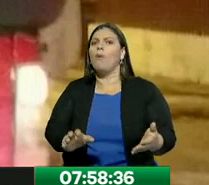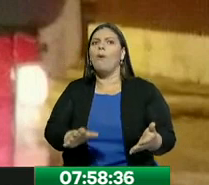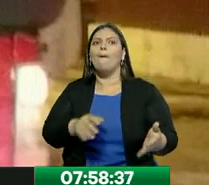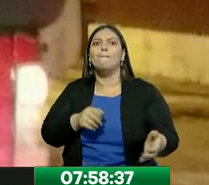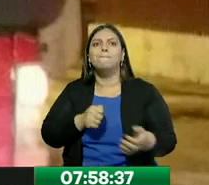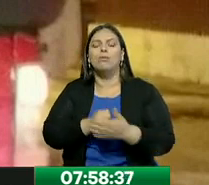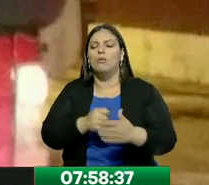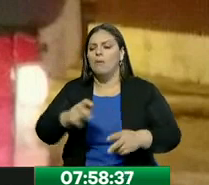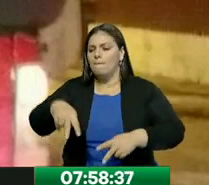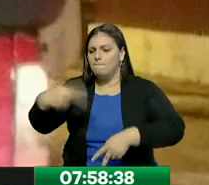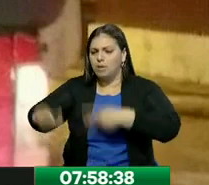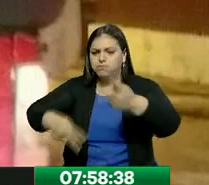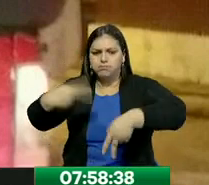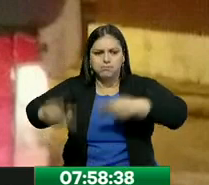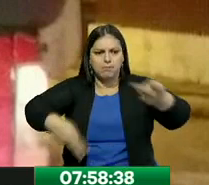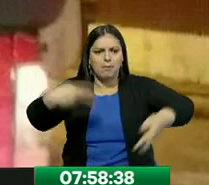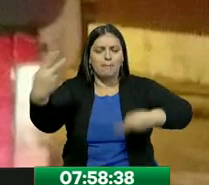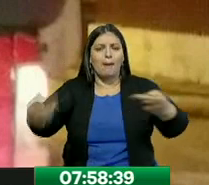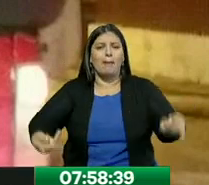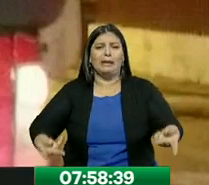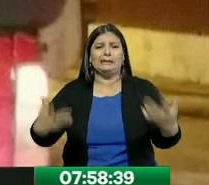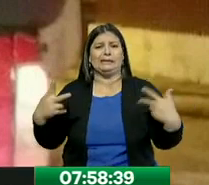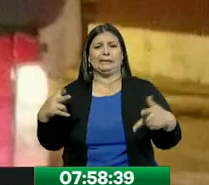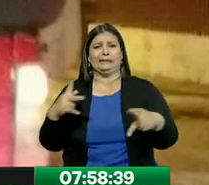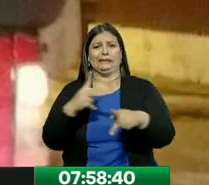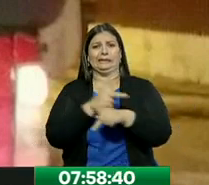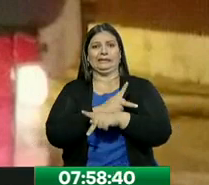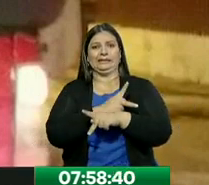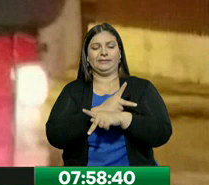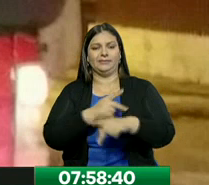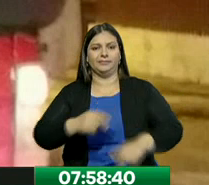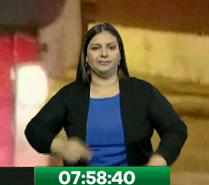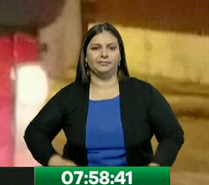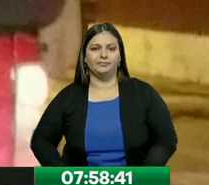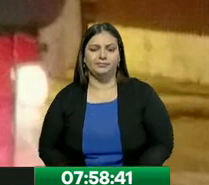¿Qué puede pasar con esas personas? Se hace un pandemonio.